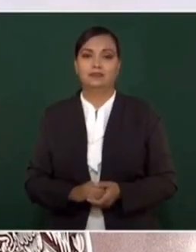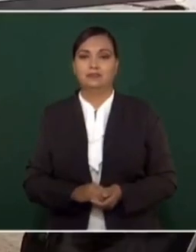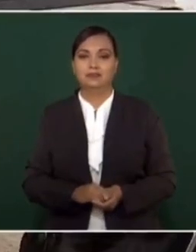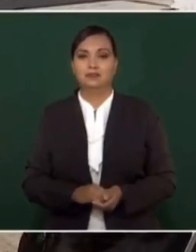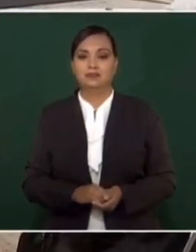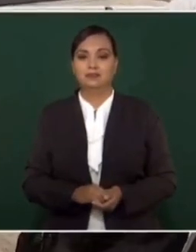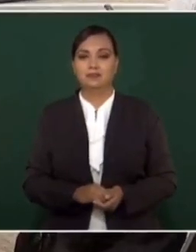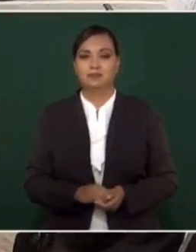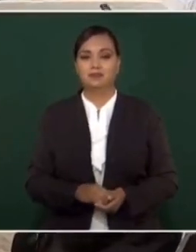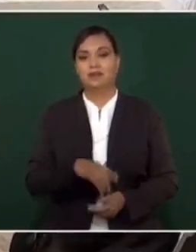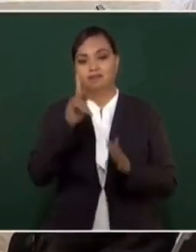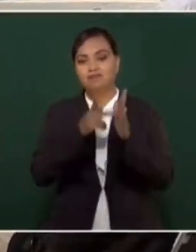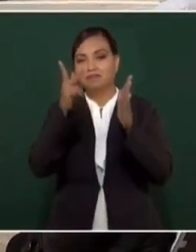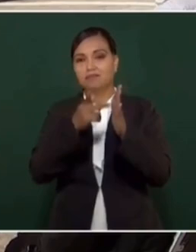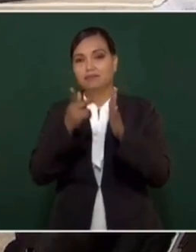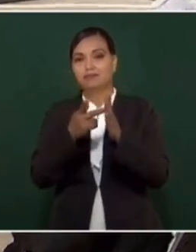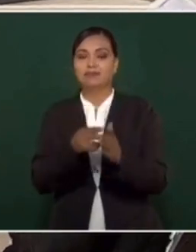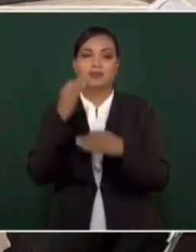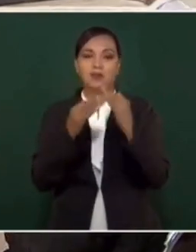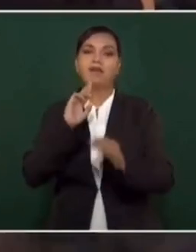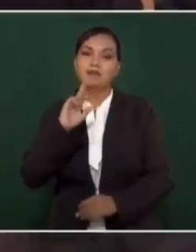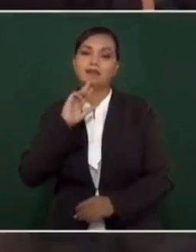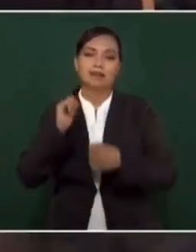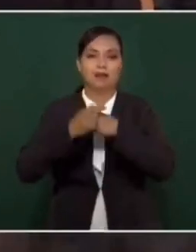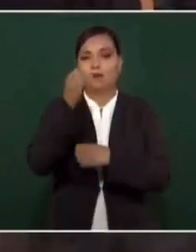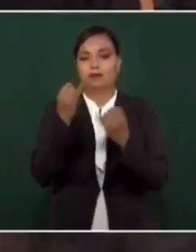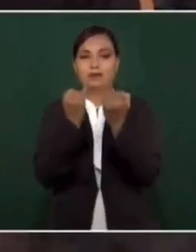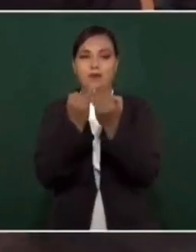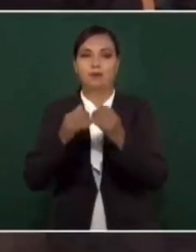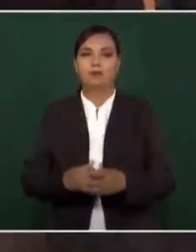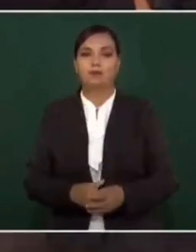Sara, de vez en cuando vamos a contestar algo así,